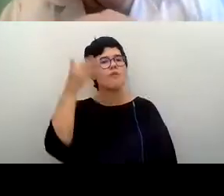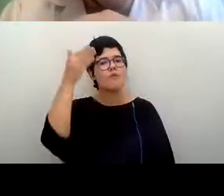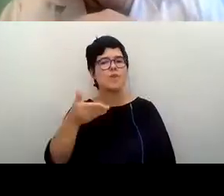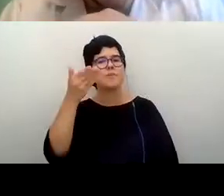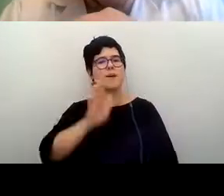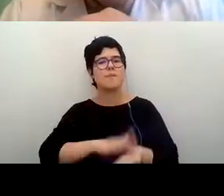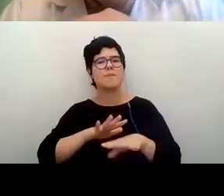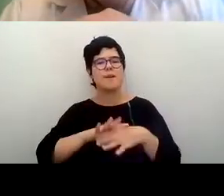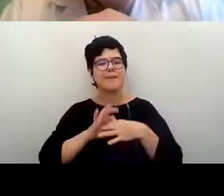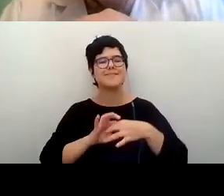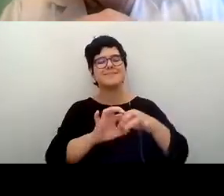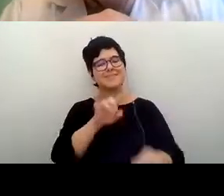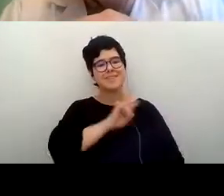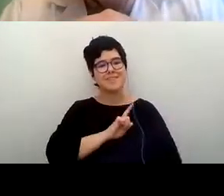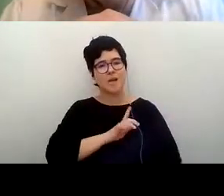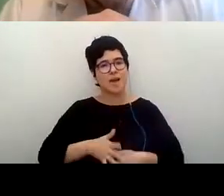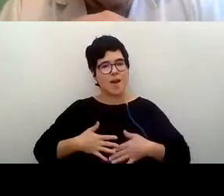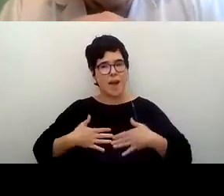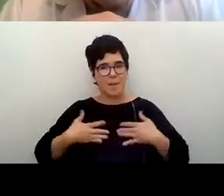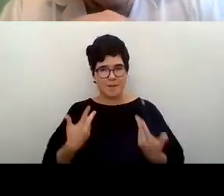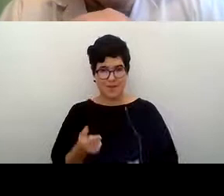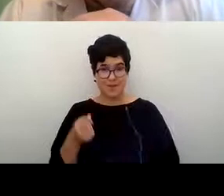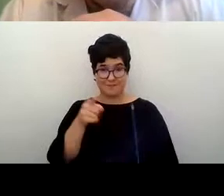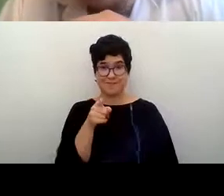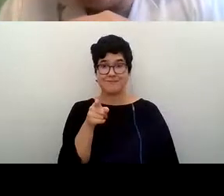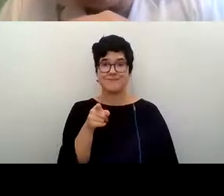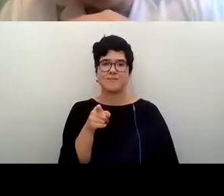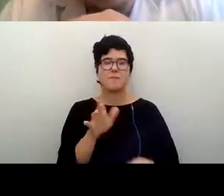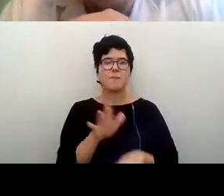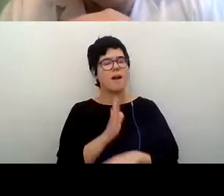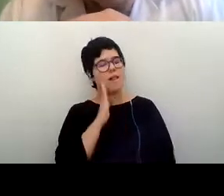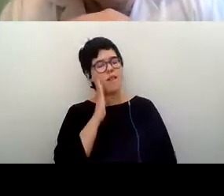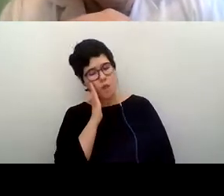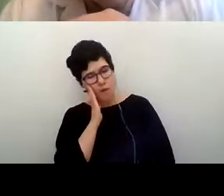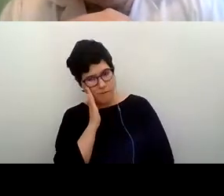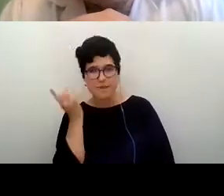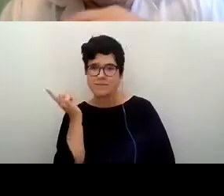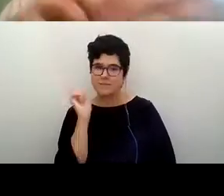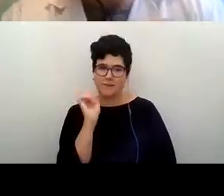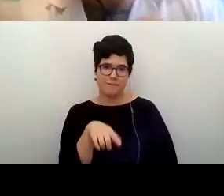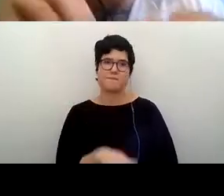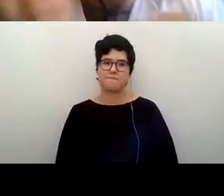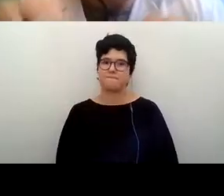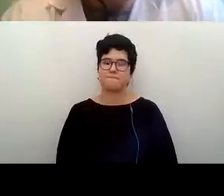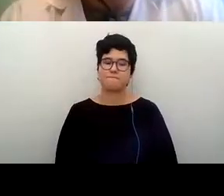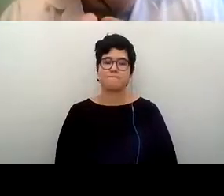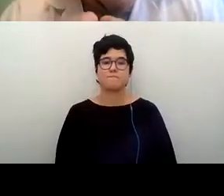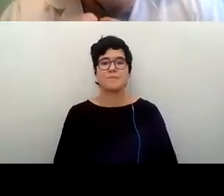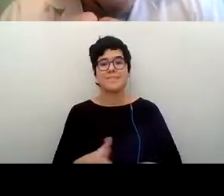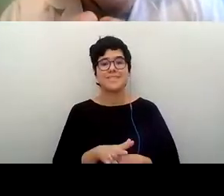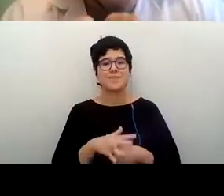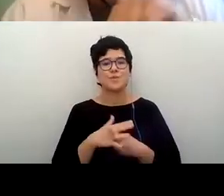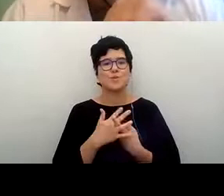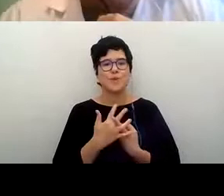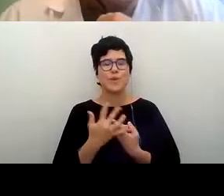anímico y con la función de dormir, a la hora de irnos a dormir. Toda esta situación antiastemia que